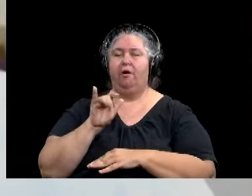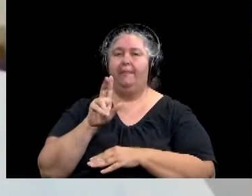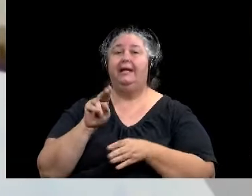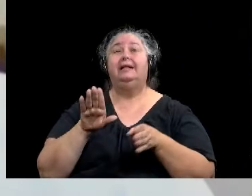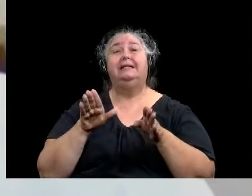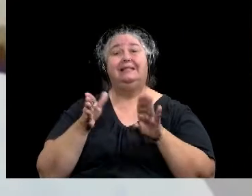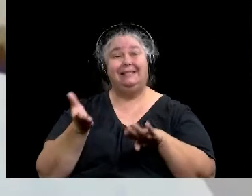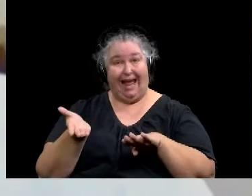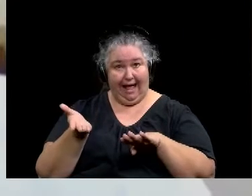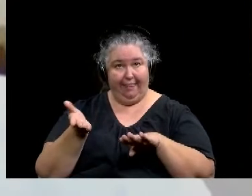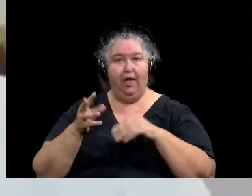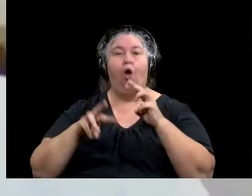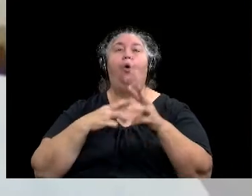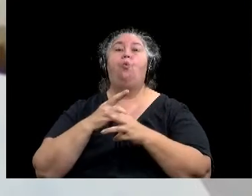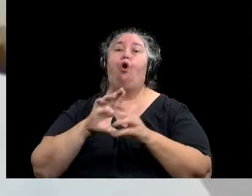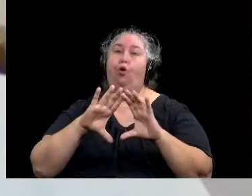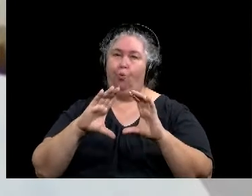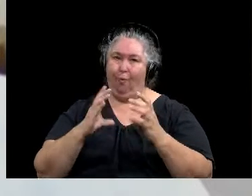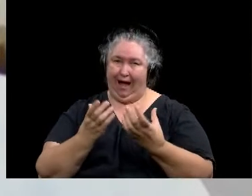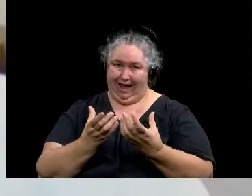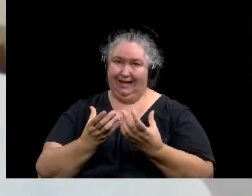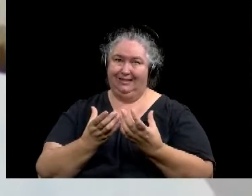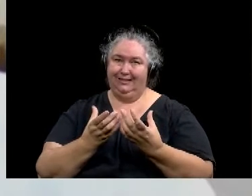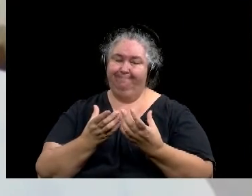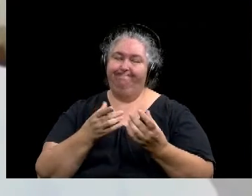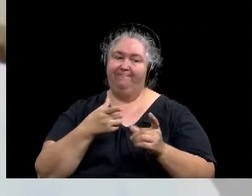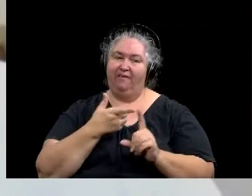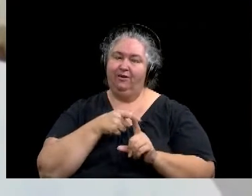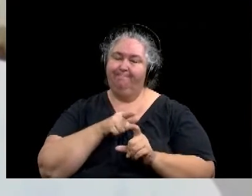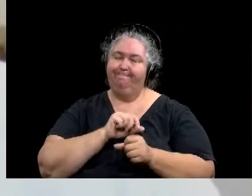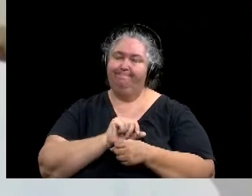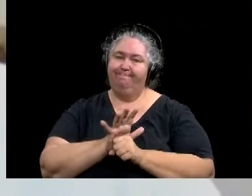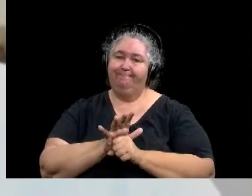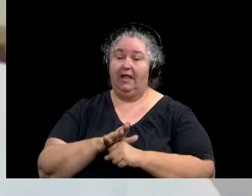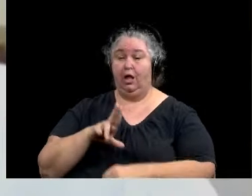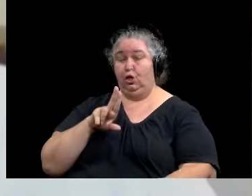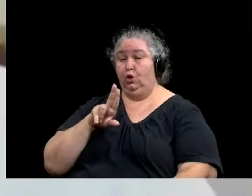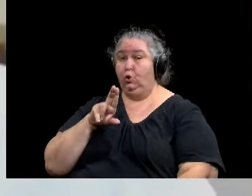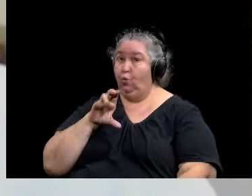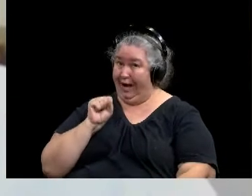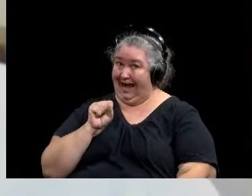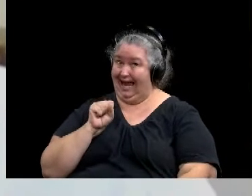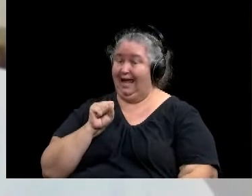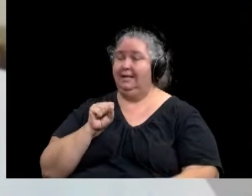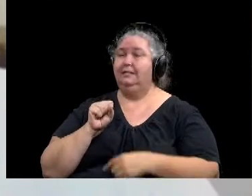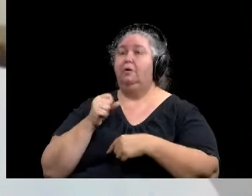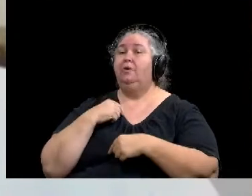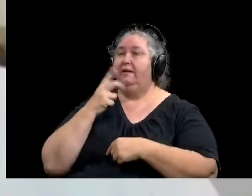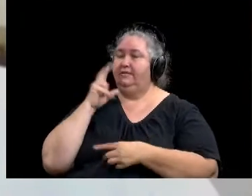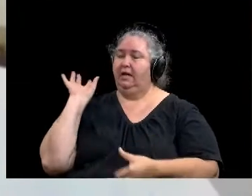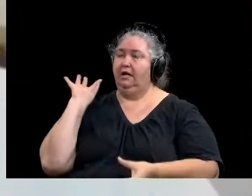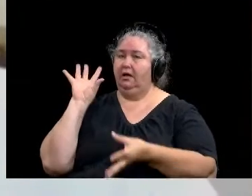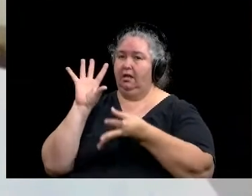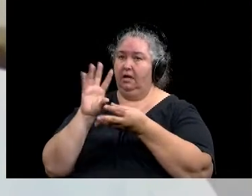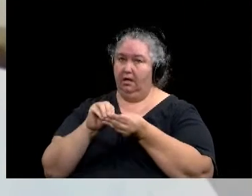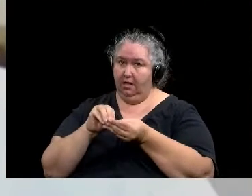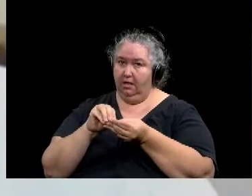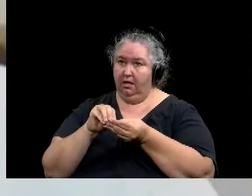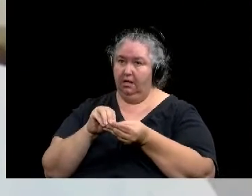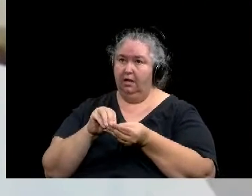4.5 millones de muertes de esta de este virus en estados unidos-